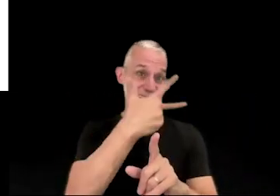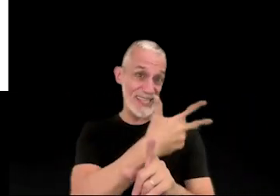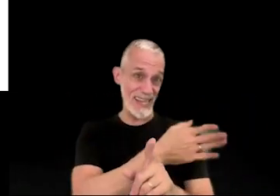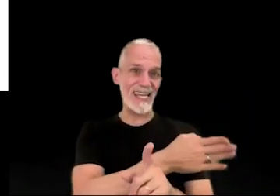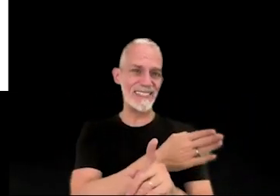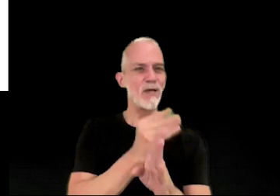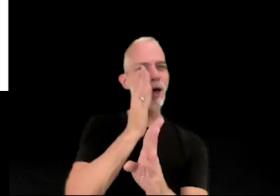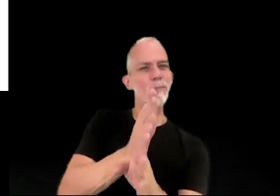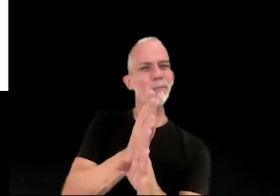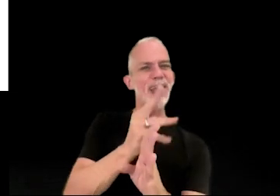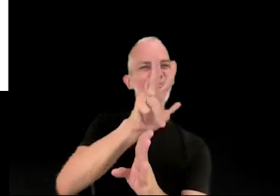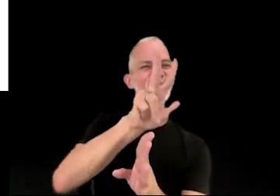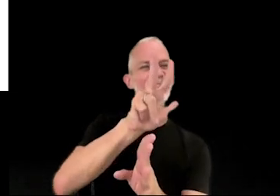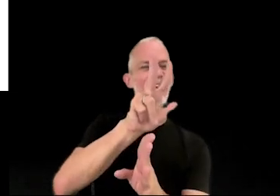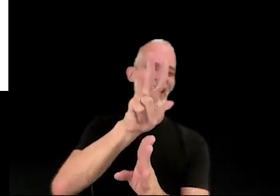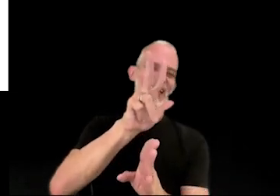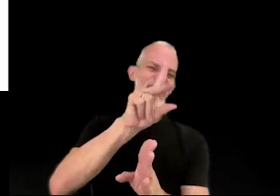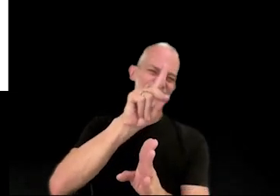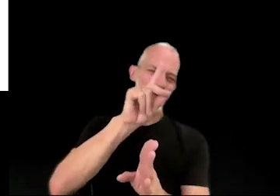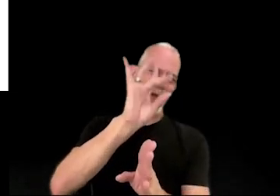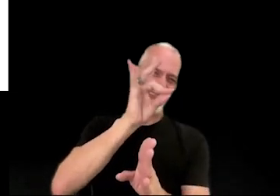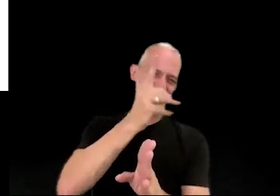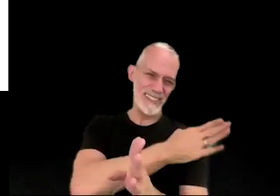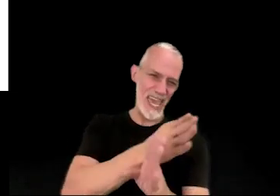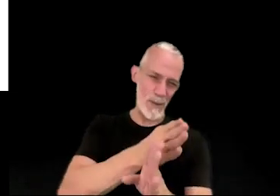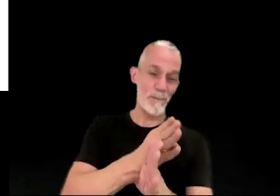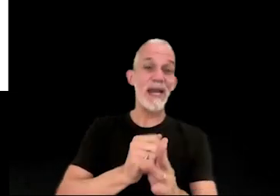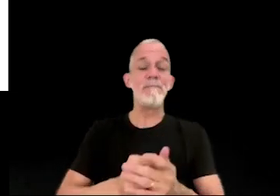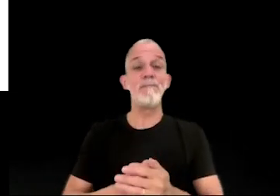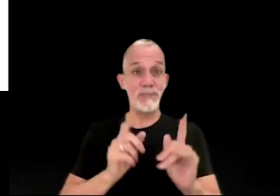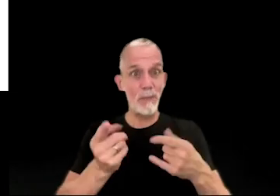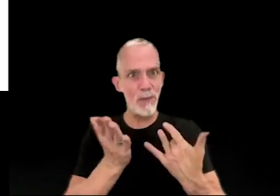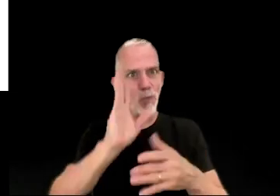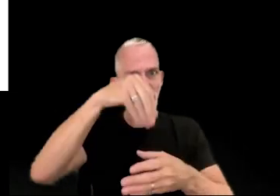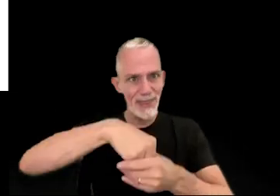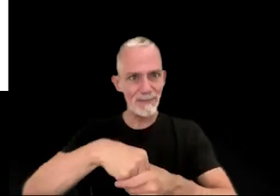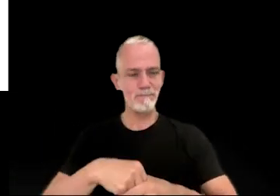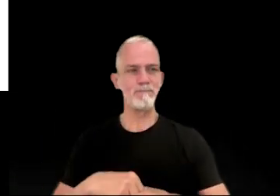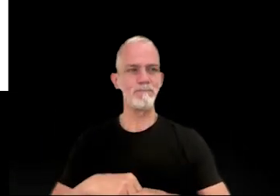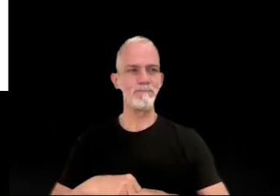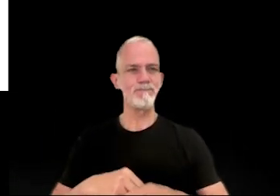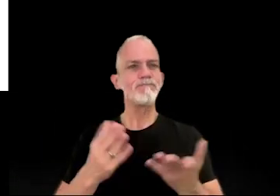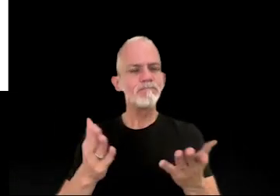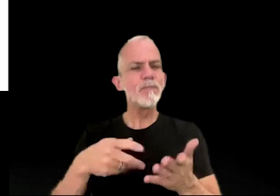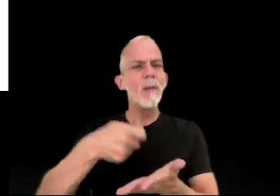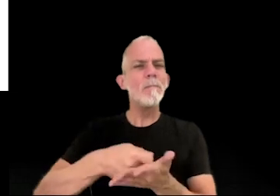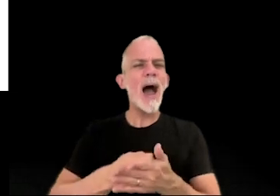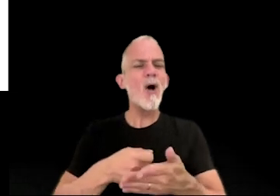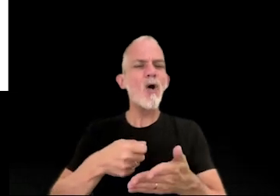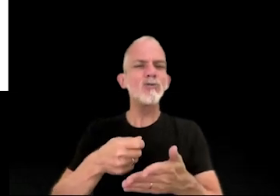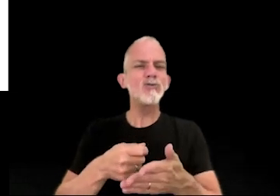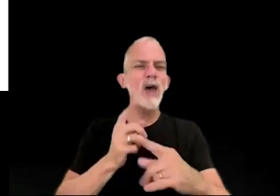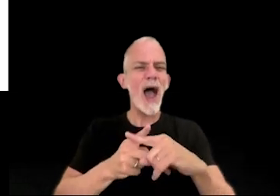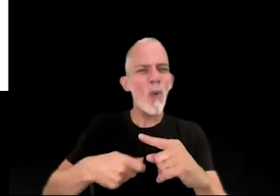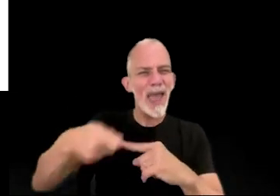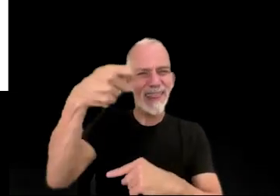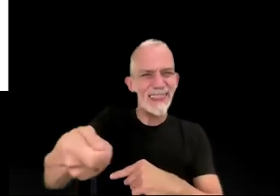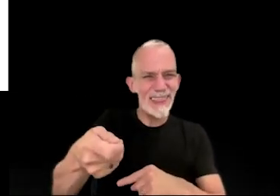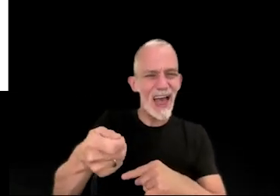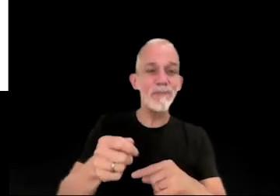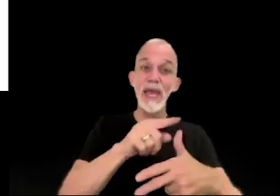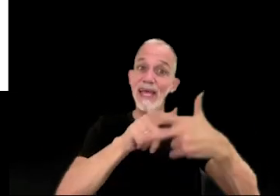diciembre, y en el caso de los pagos a cuenta, la norma menciona 3